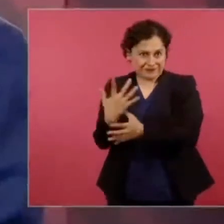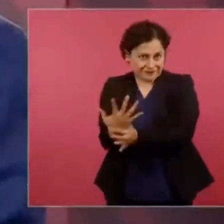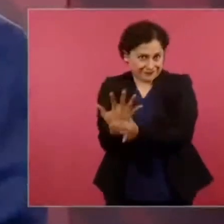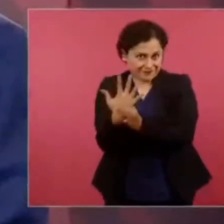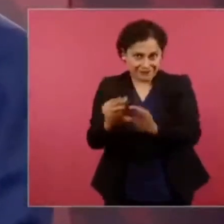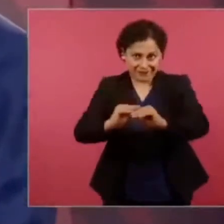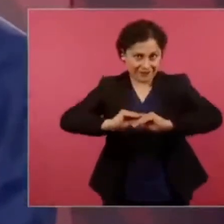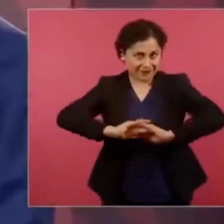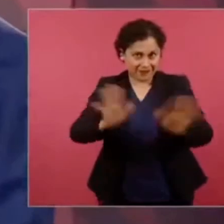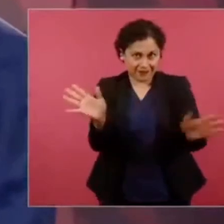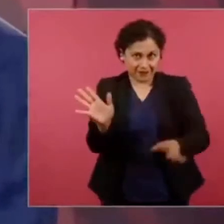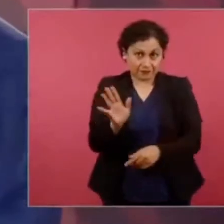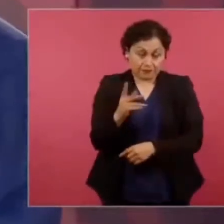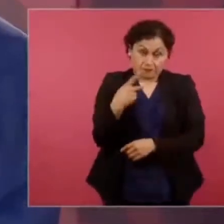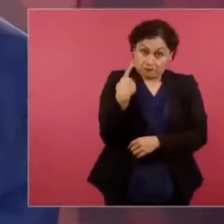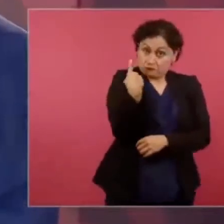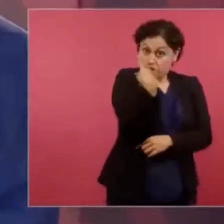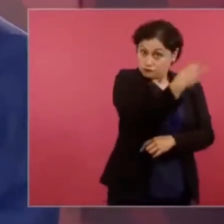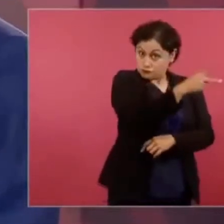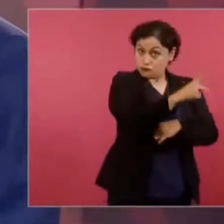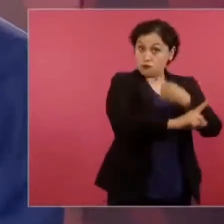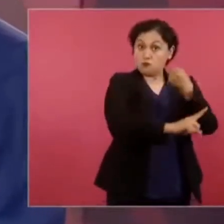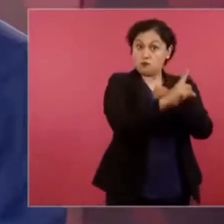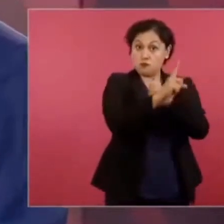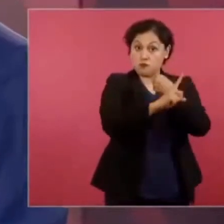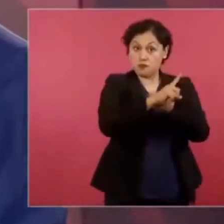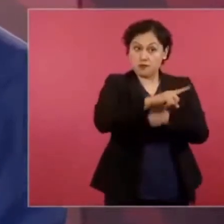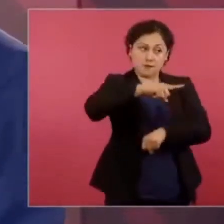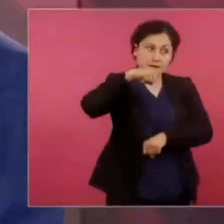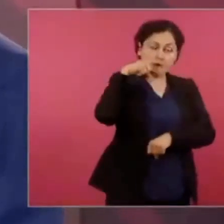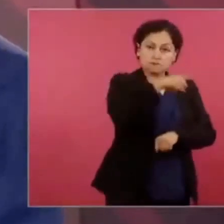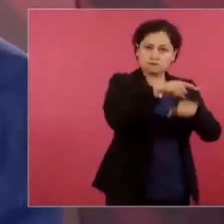ellos tienen que hacer su tarea.